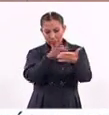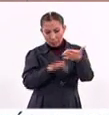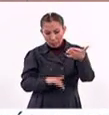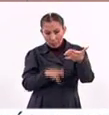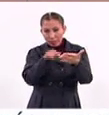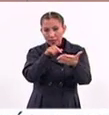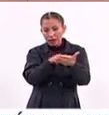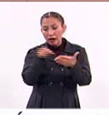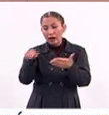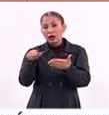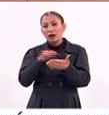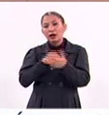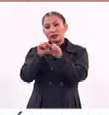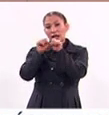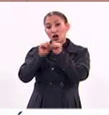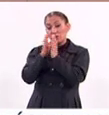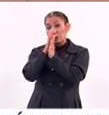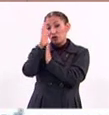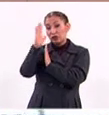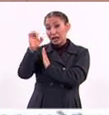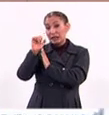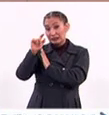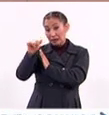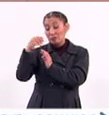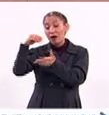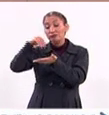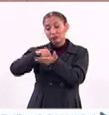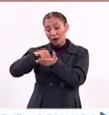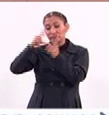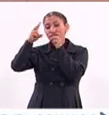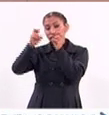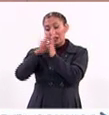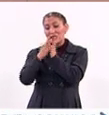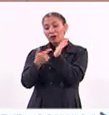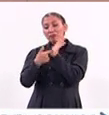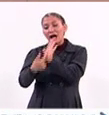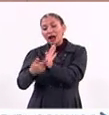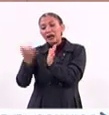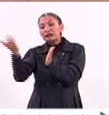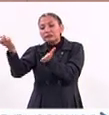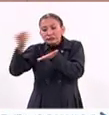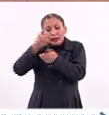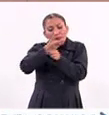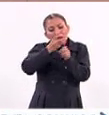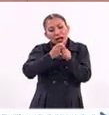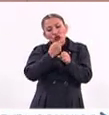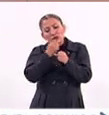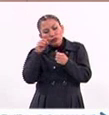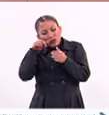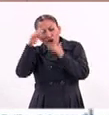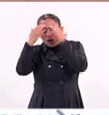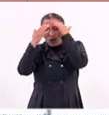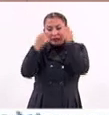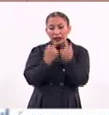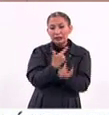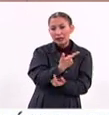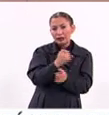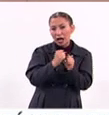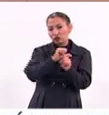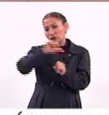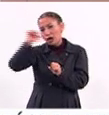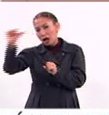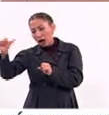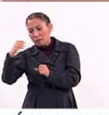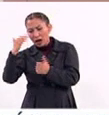también por aulas de bibliotecas de la SEP como un texto para poder introducir a los niños, sobre todo en edades de 7 años